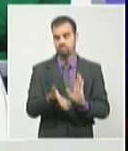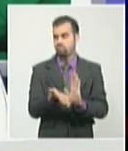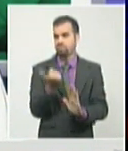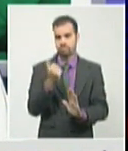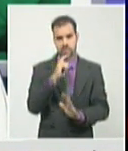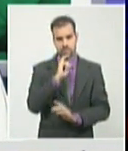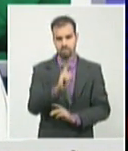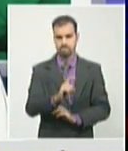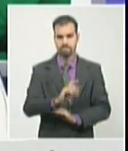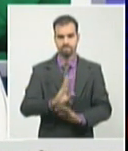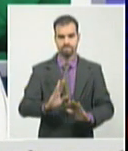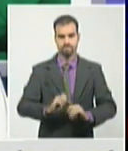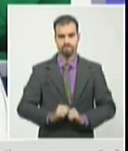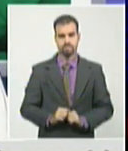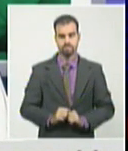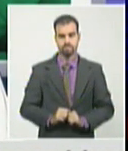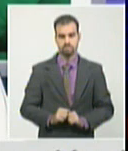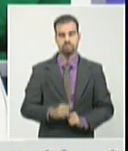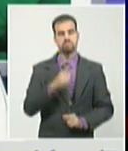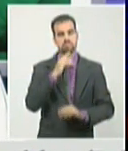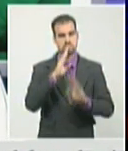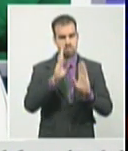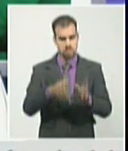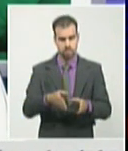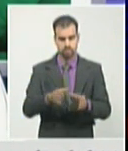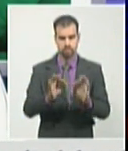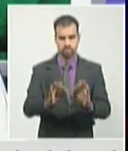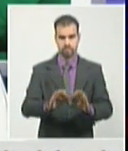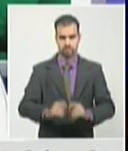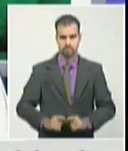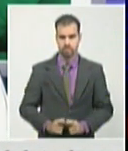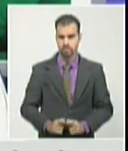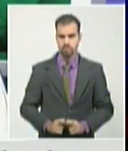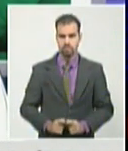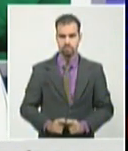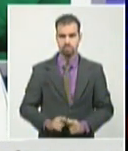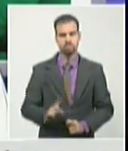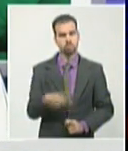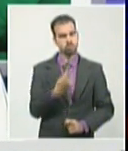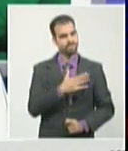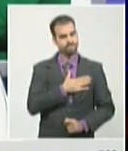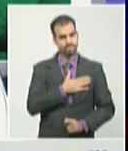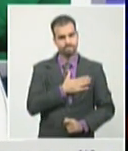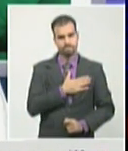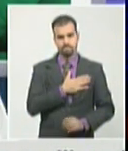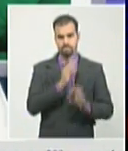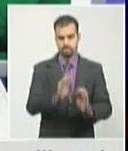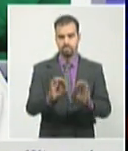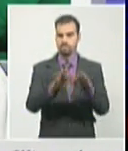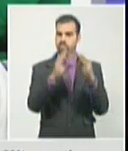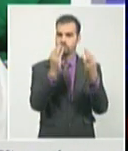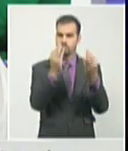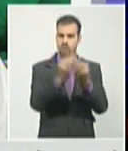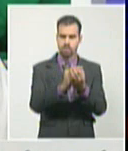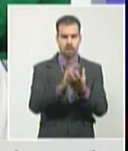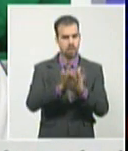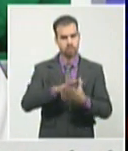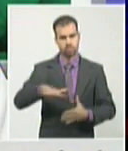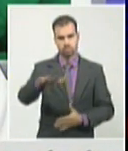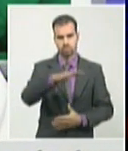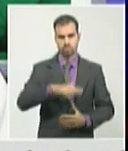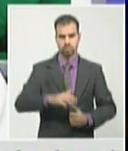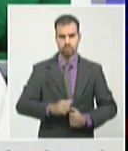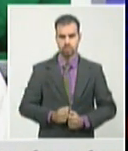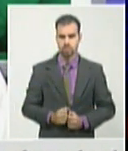recuperarla y por lo tanto falleció reiteramos nuestras condolencias a sus familiares a sus amistades nos